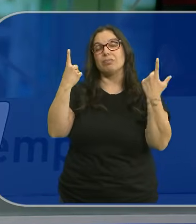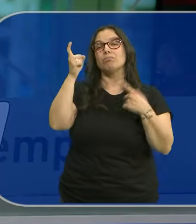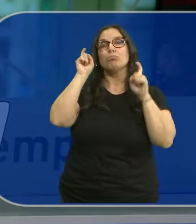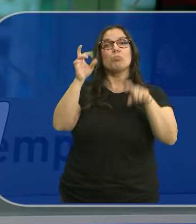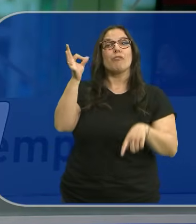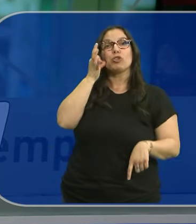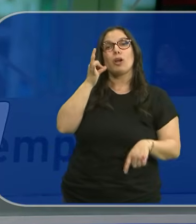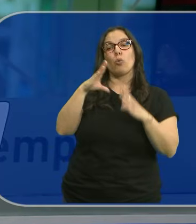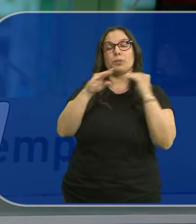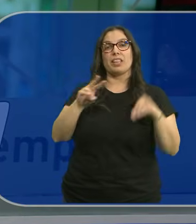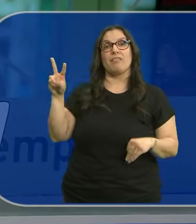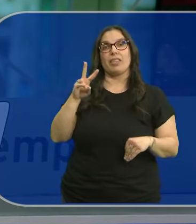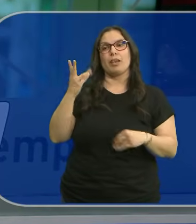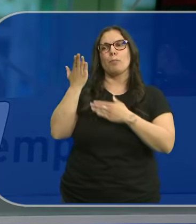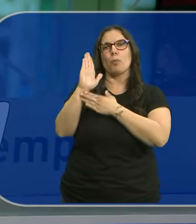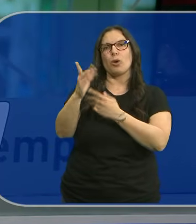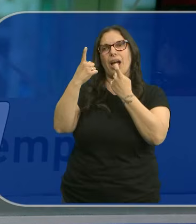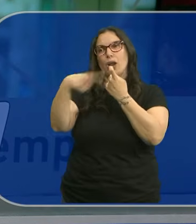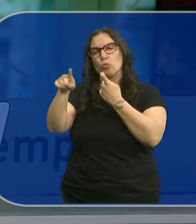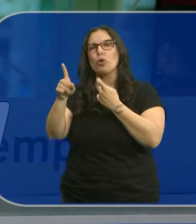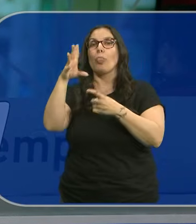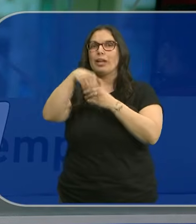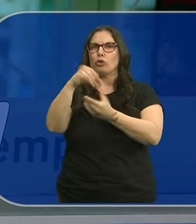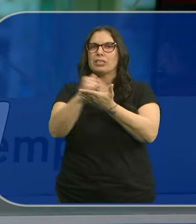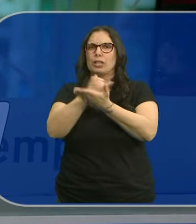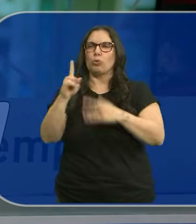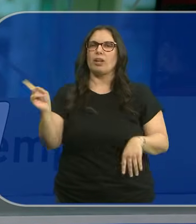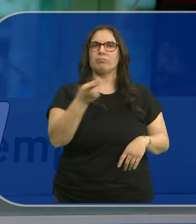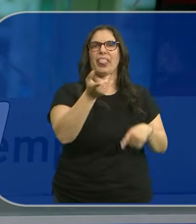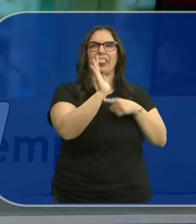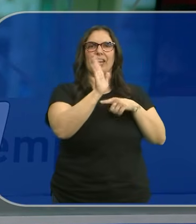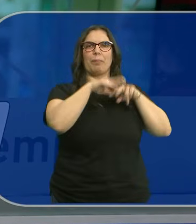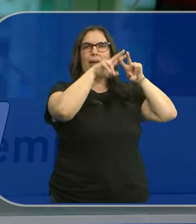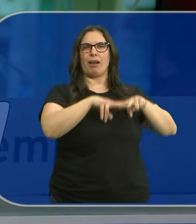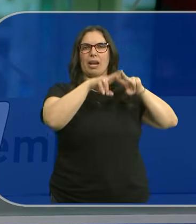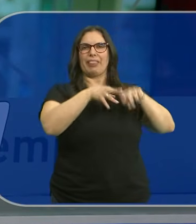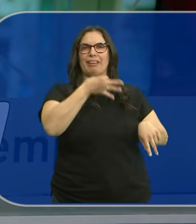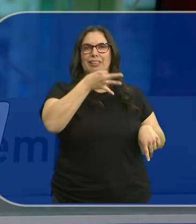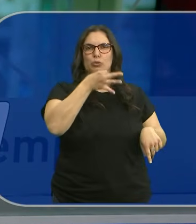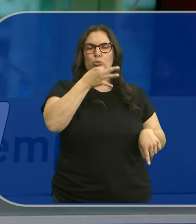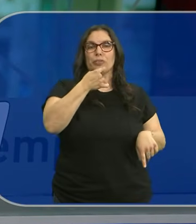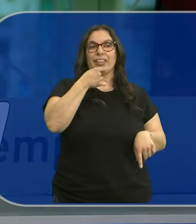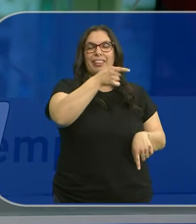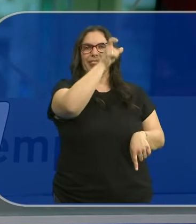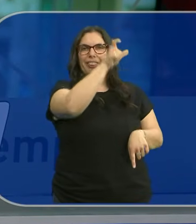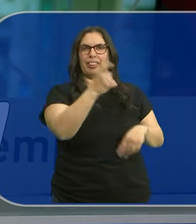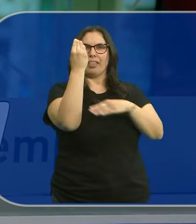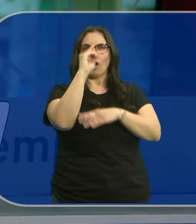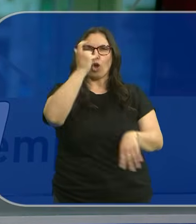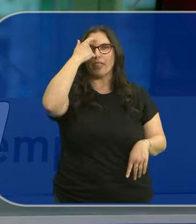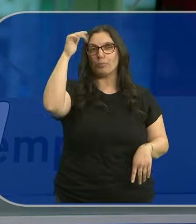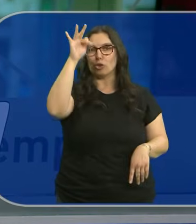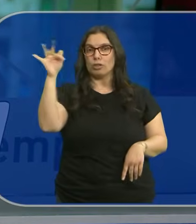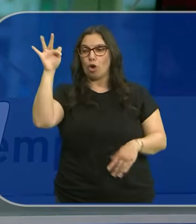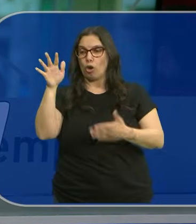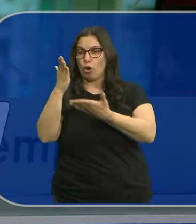Valladolid ha propuesto a sus alumnos ir a verla al cine como parte de la asignatura de análisis del discurso. Ilustra a la perfección, dice, los conceptos